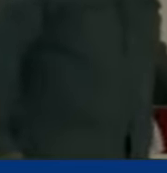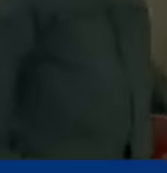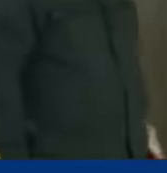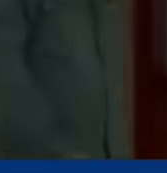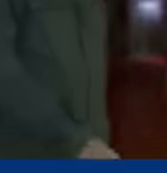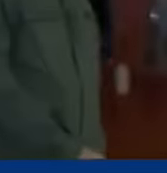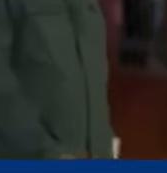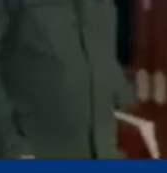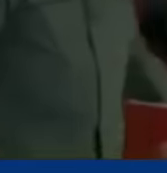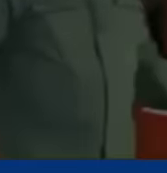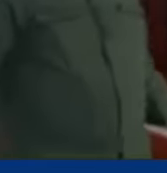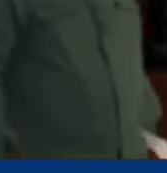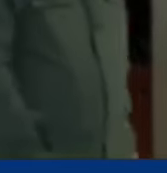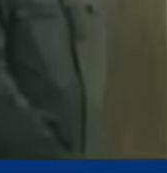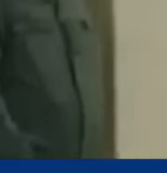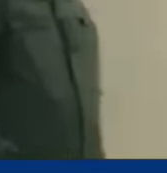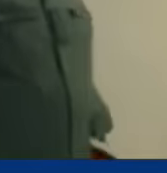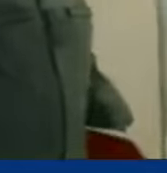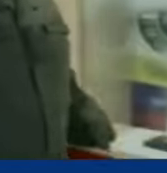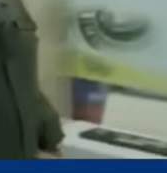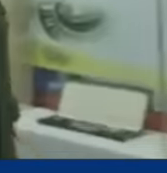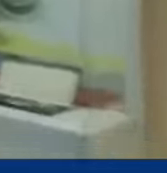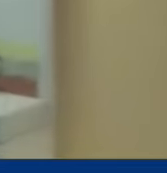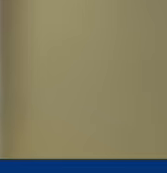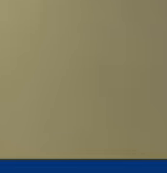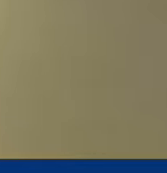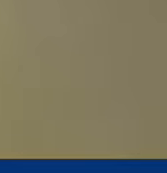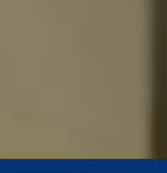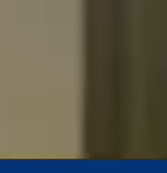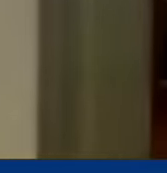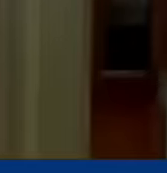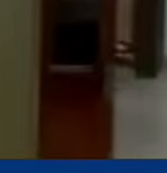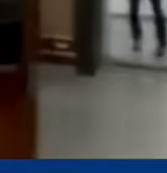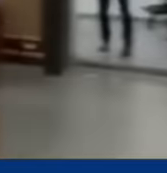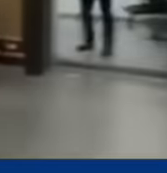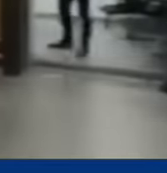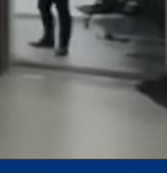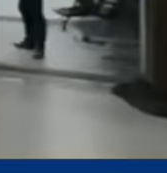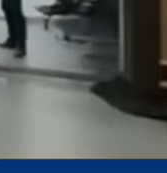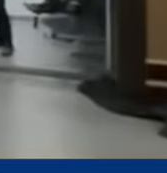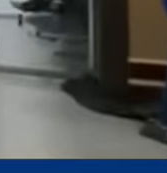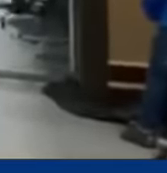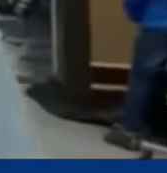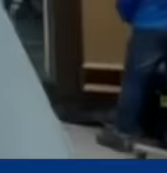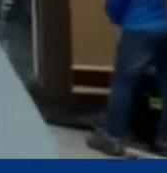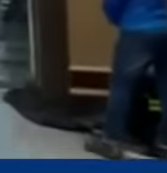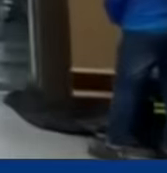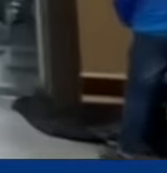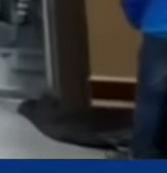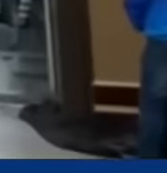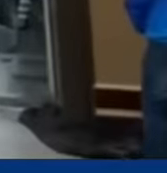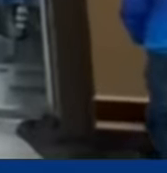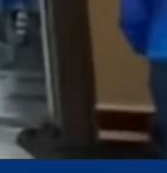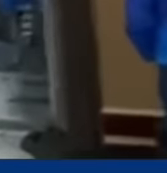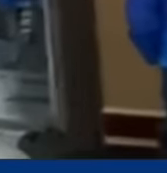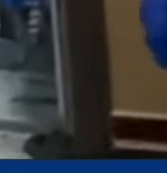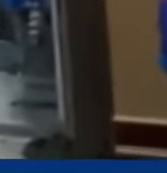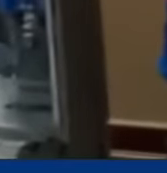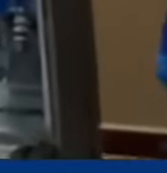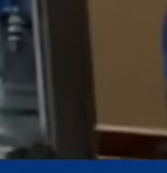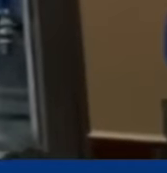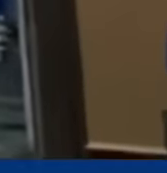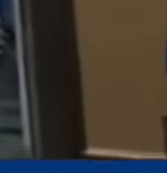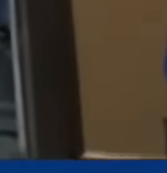internacionales. En esta oportunidad apreciamos al jefe de Estado, quien también se encuentra acompañado de integrantes de su tren de gobierno, quien se